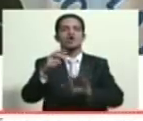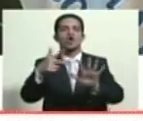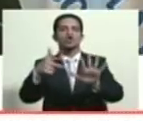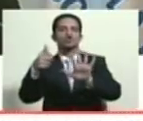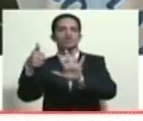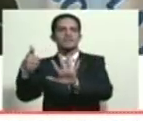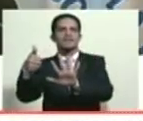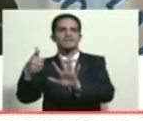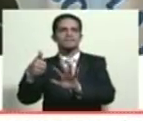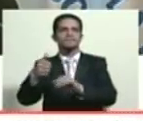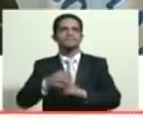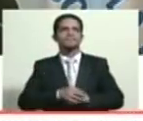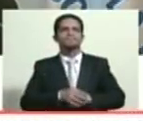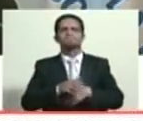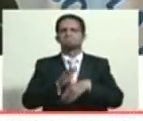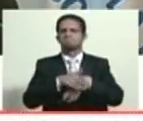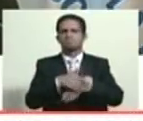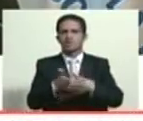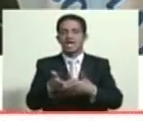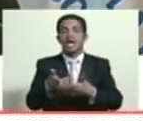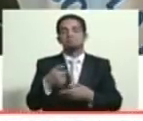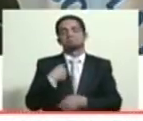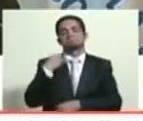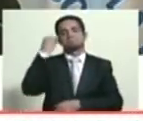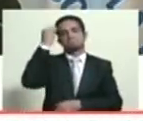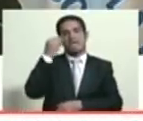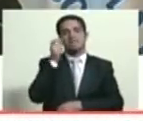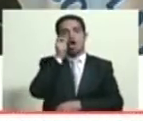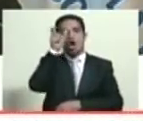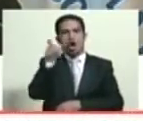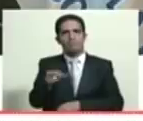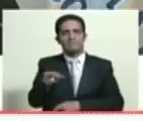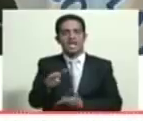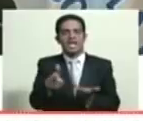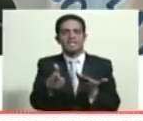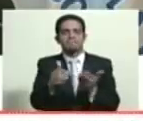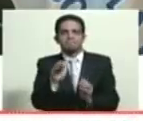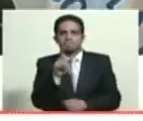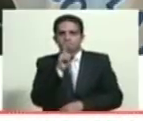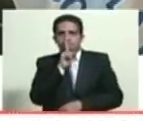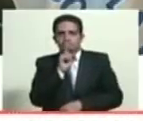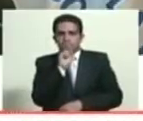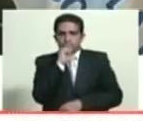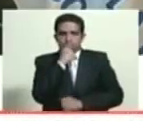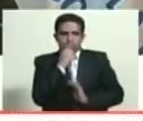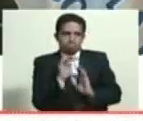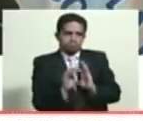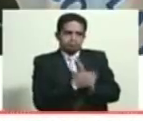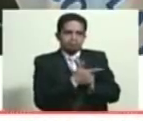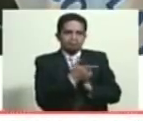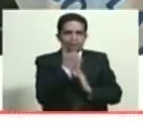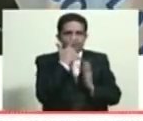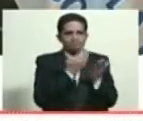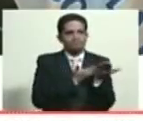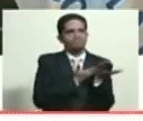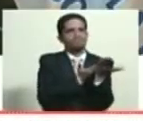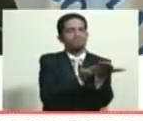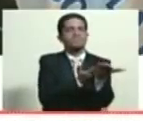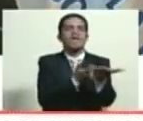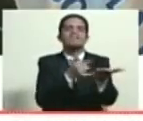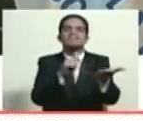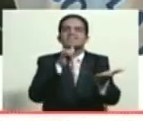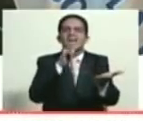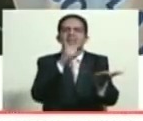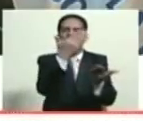16726086, debido a que se presume que ocultó y falseó datos en su declaración jurada de